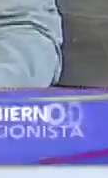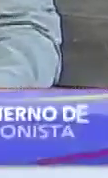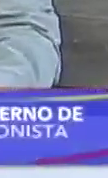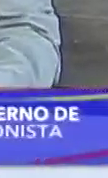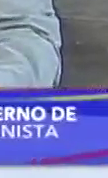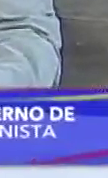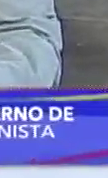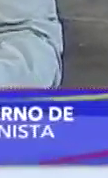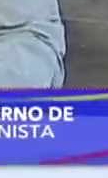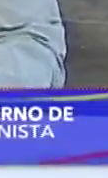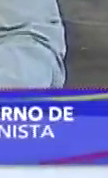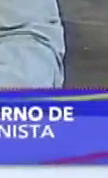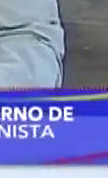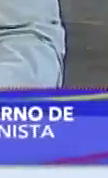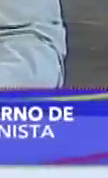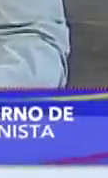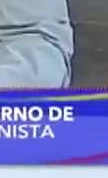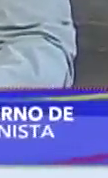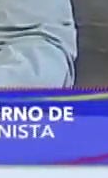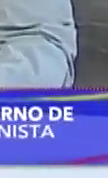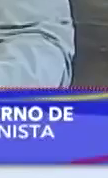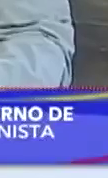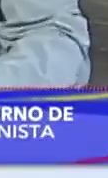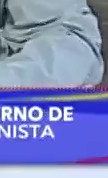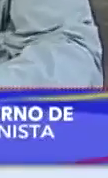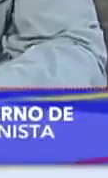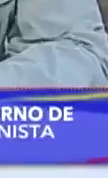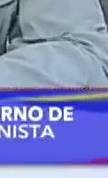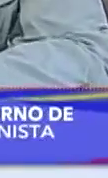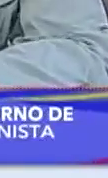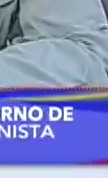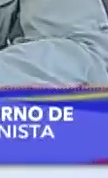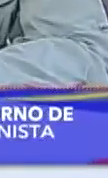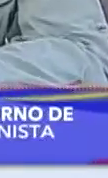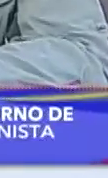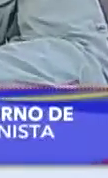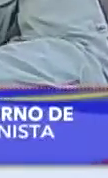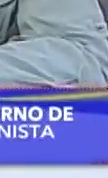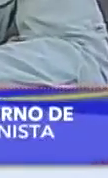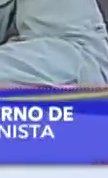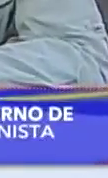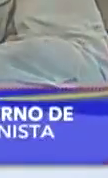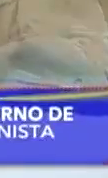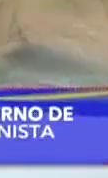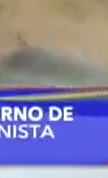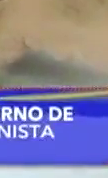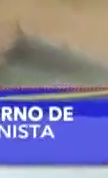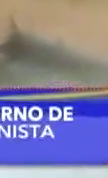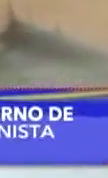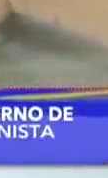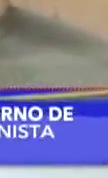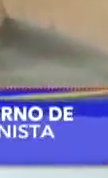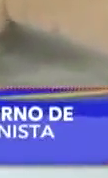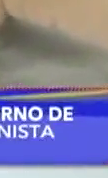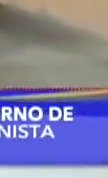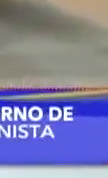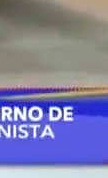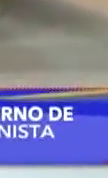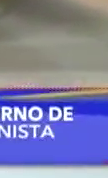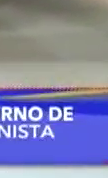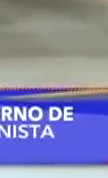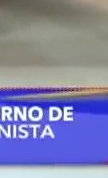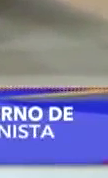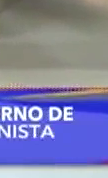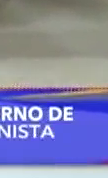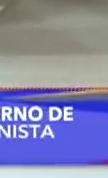para estampar su firma allí en ese cuadernillo en el cual está registrado cada uno de los datos de los